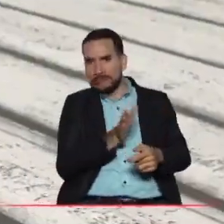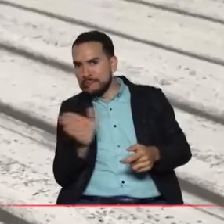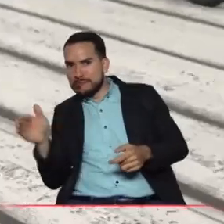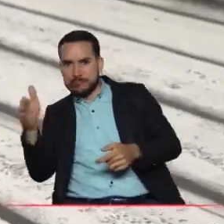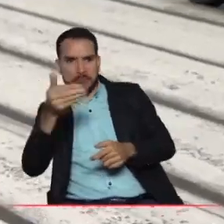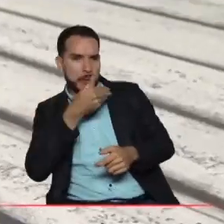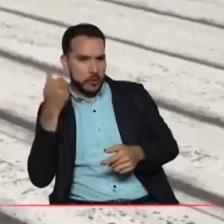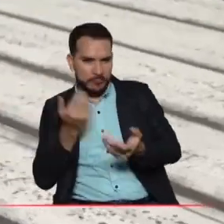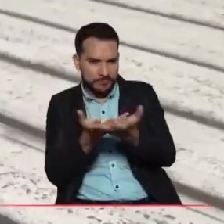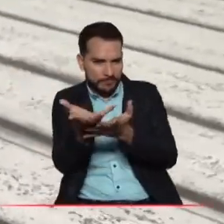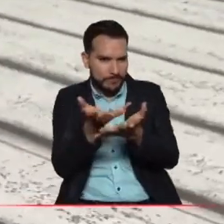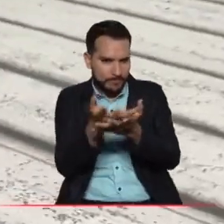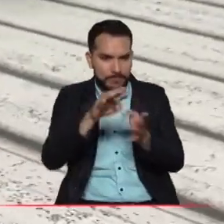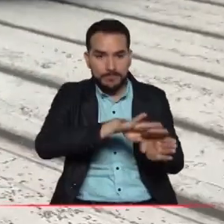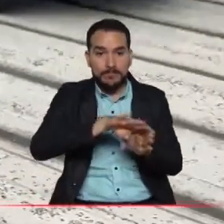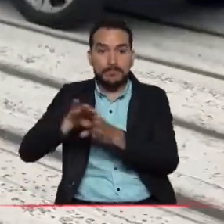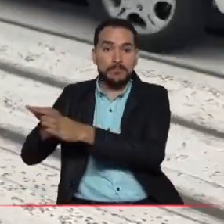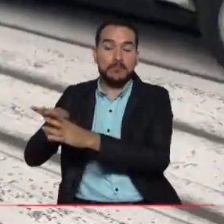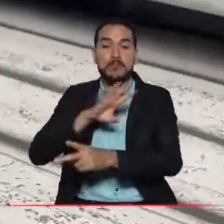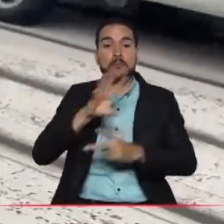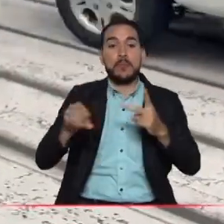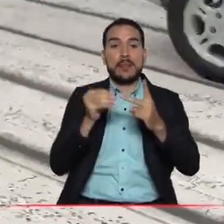Hablemos